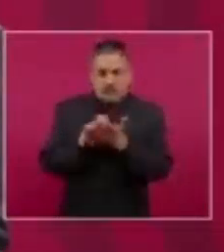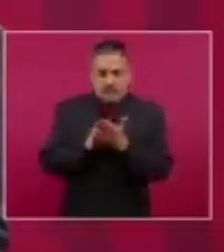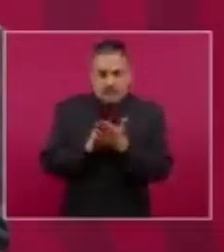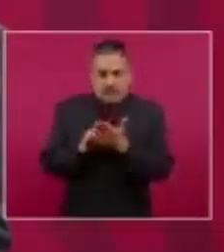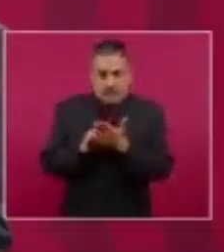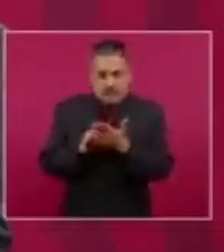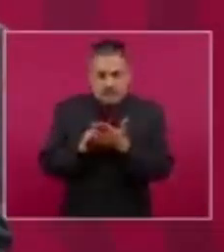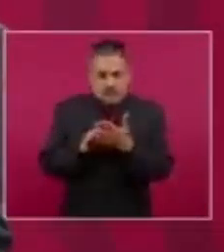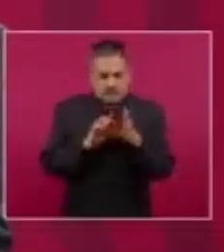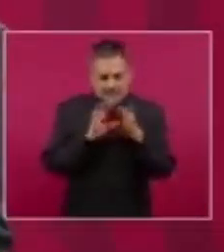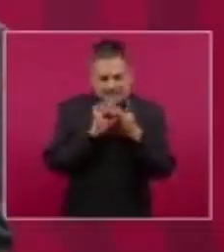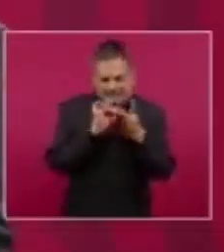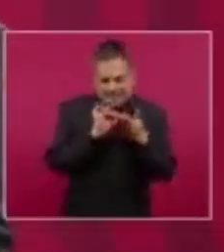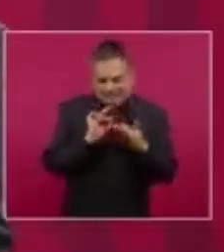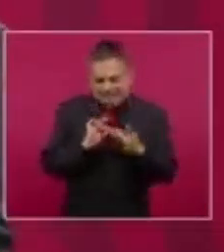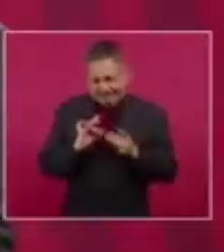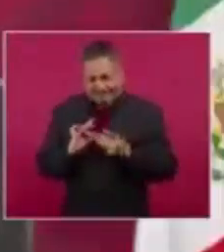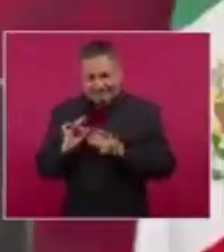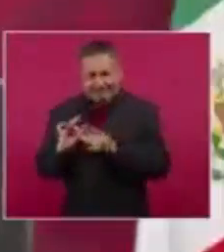terminar de explicar,